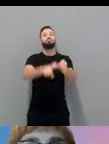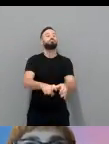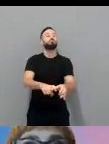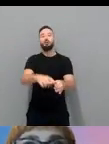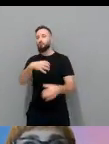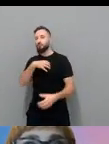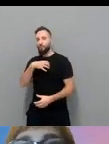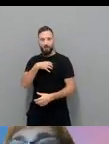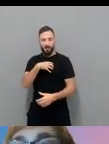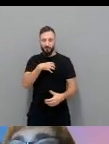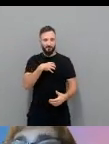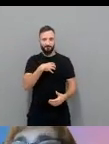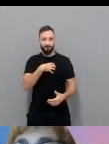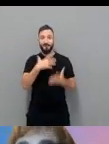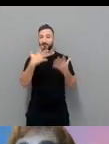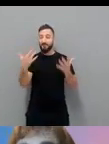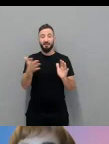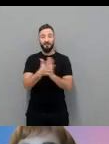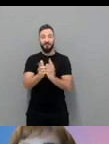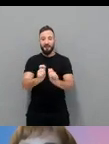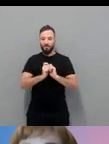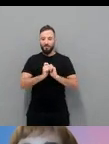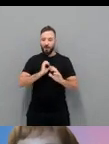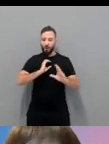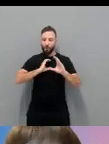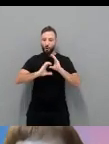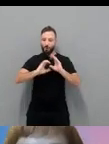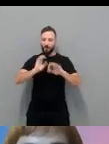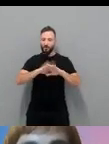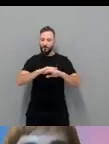cual es el vehículo de inclusión, ¿no?